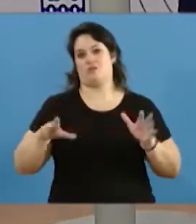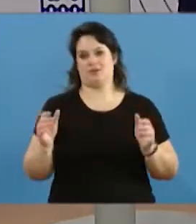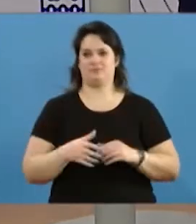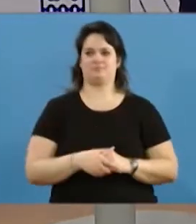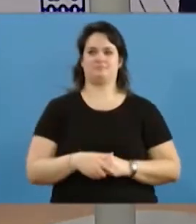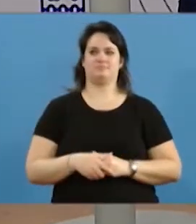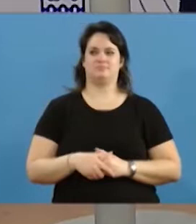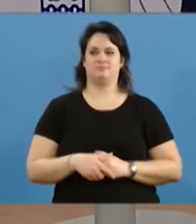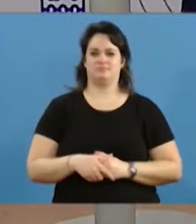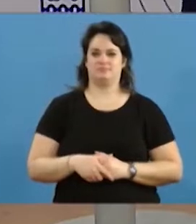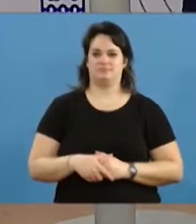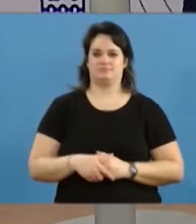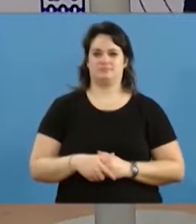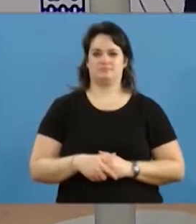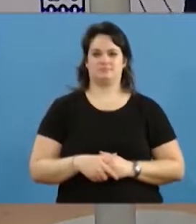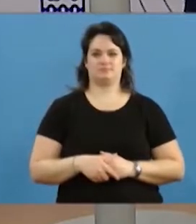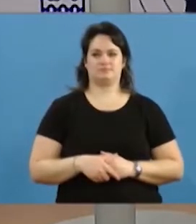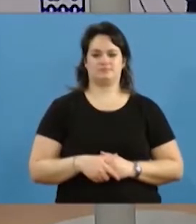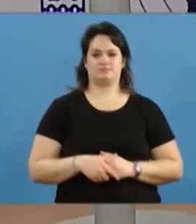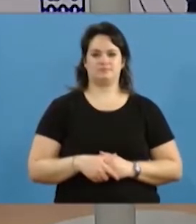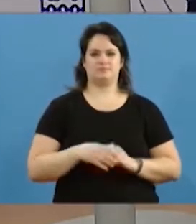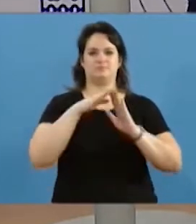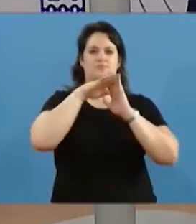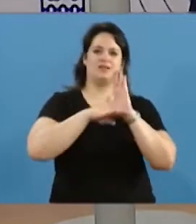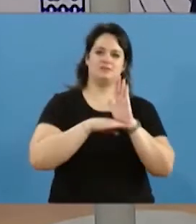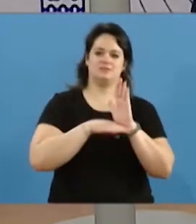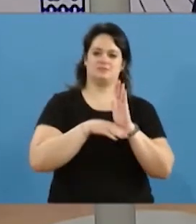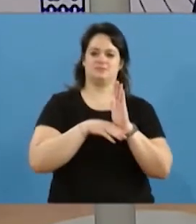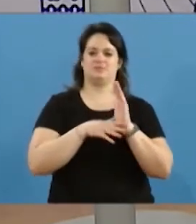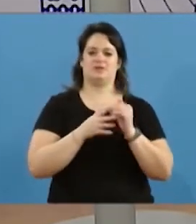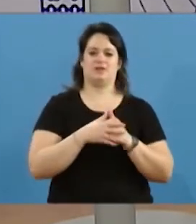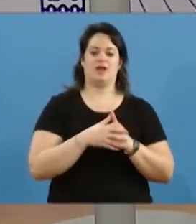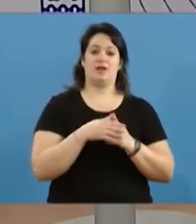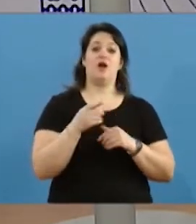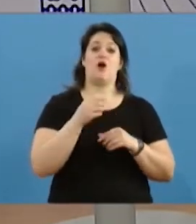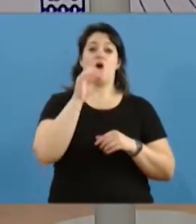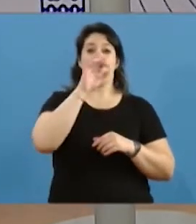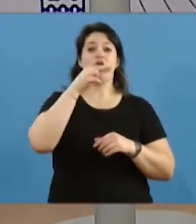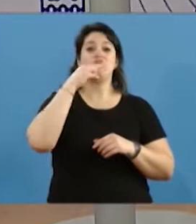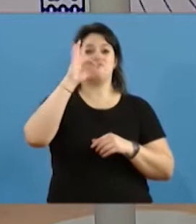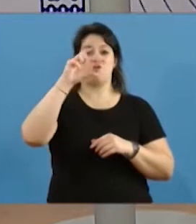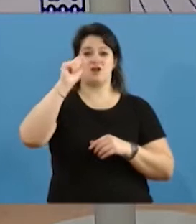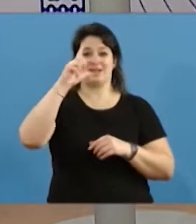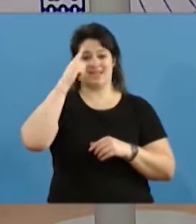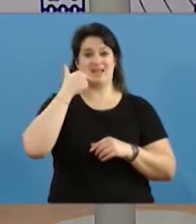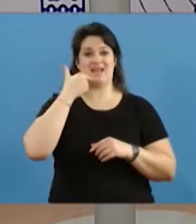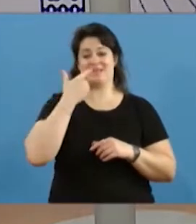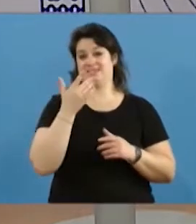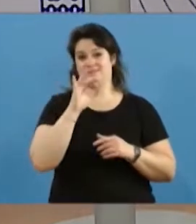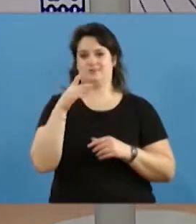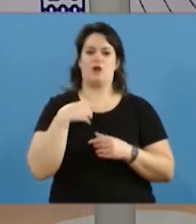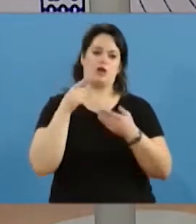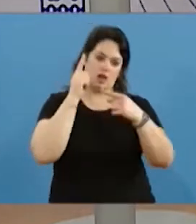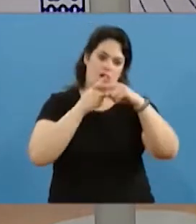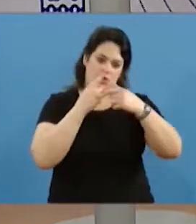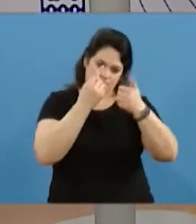escuelas. Bueno, miramos este texto y hemos contado las vocales. No es que Sofía y yo nos pusimos a contar